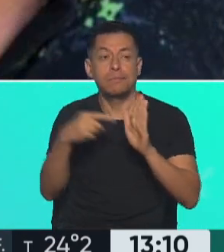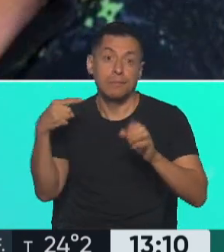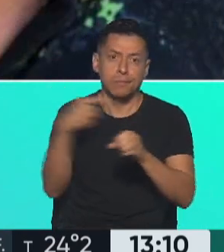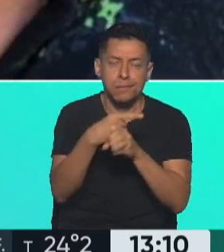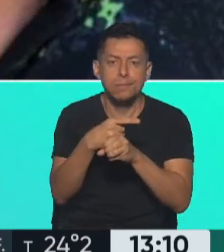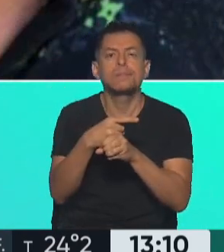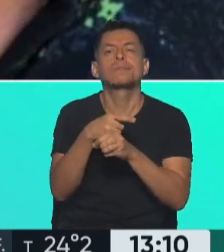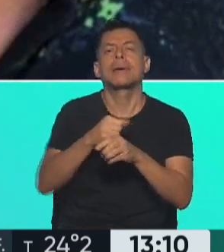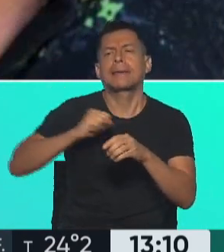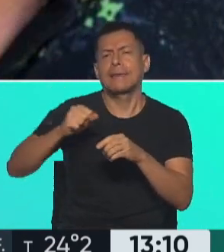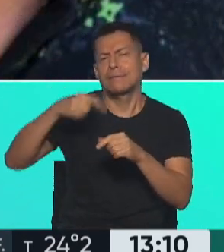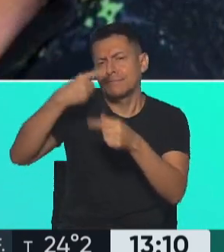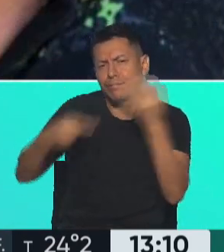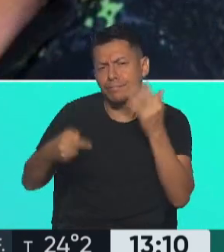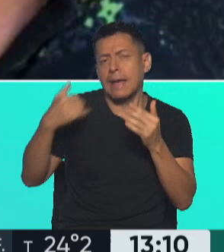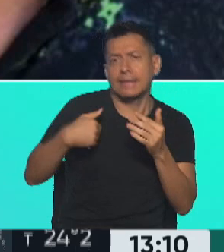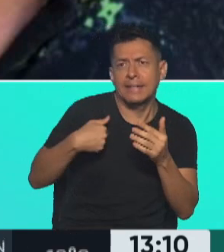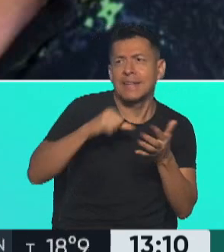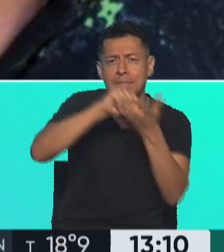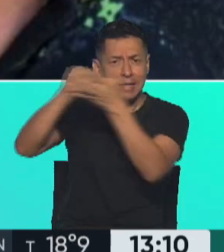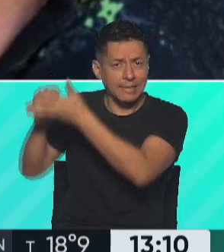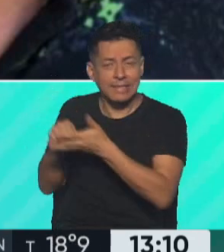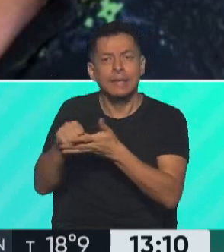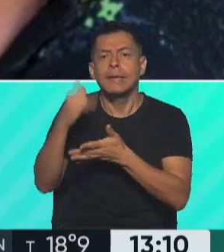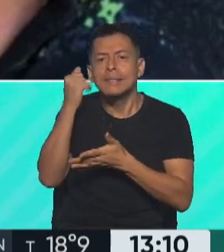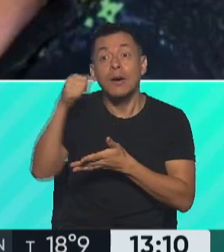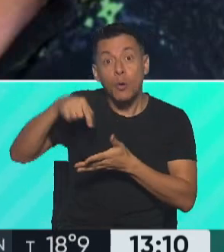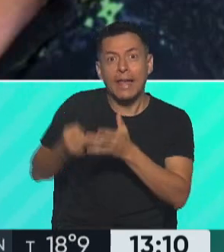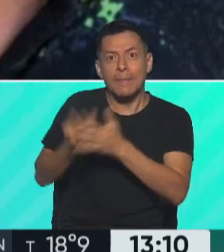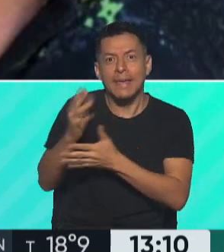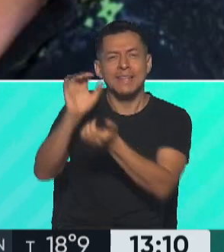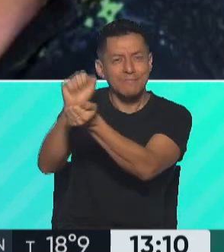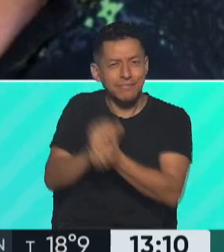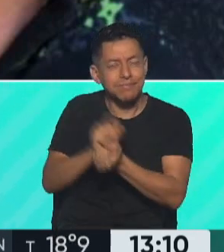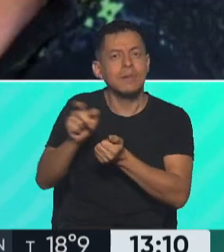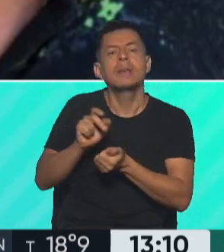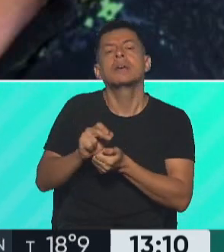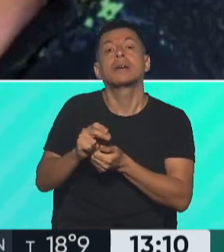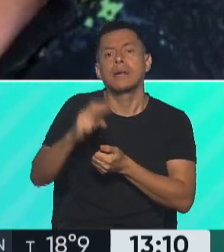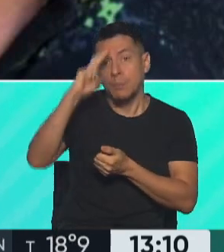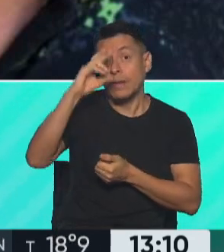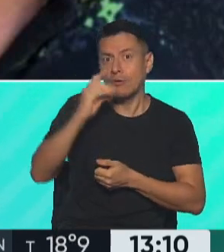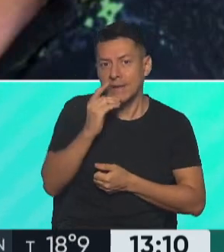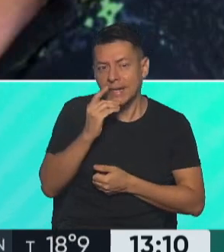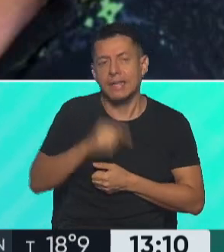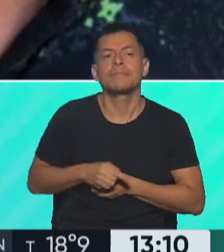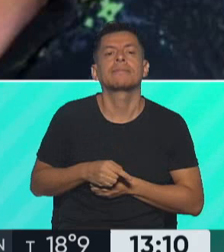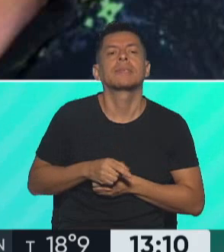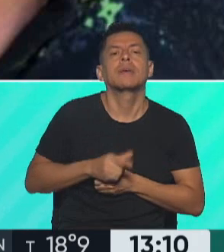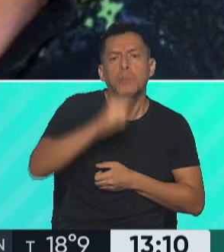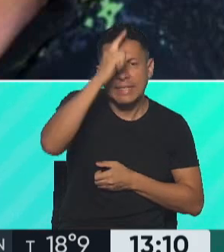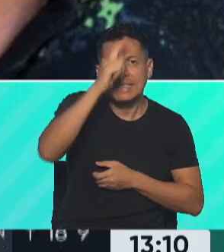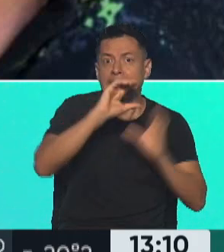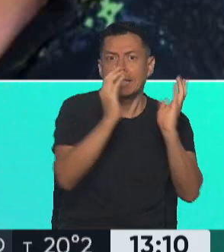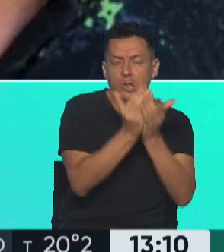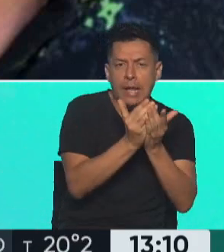estafa piramidal en la Argentina y otros países de la región. Fue arrestado esta mañana en República Dominicana. Efectivos de Interpol capturaron en un